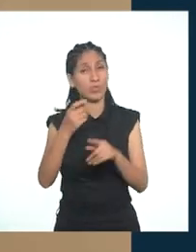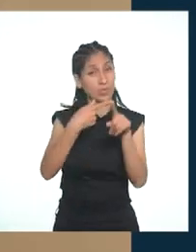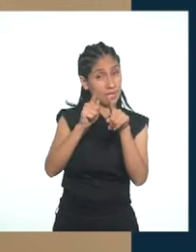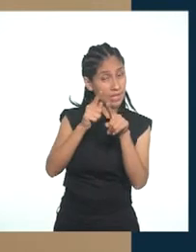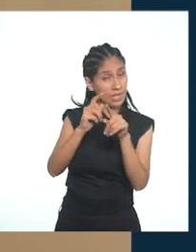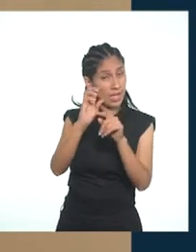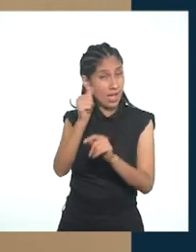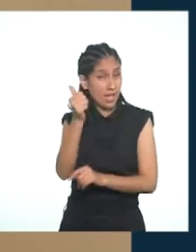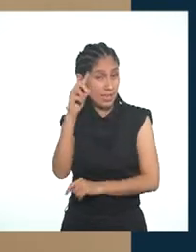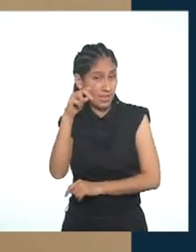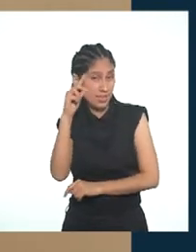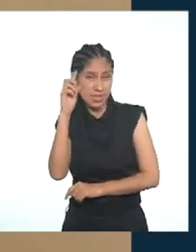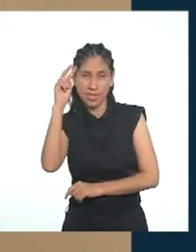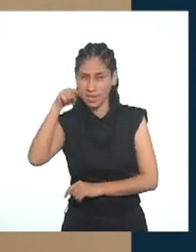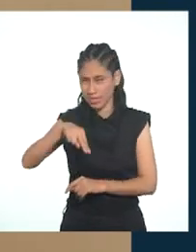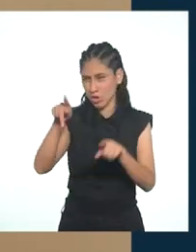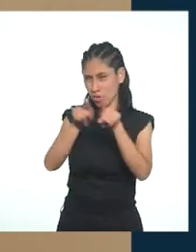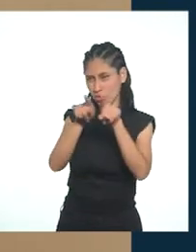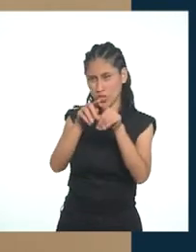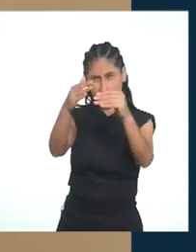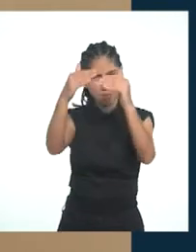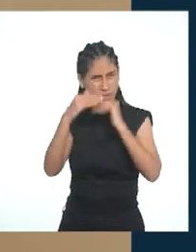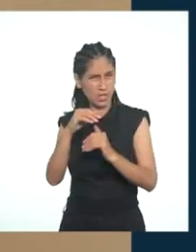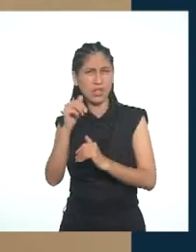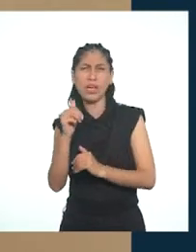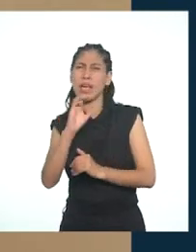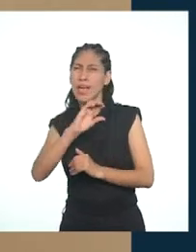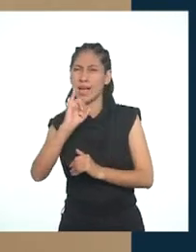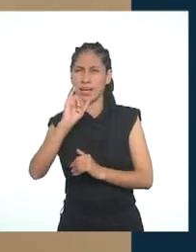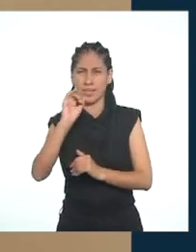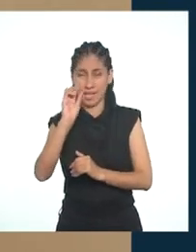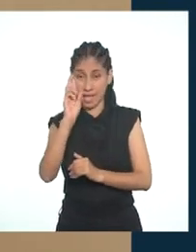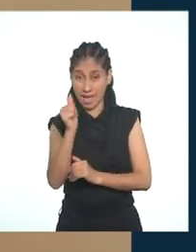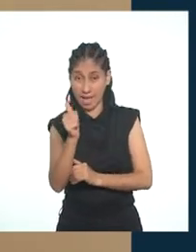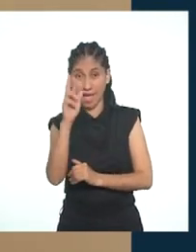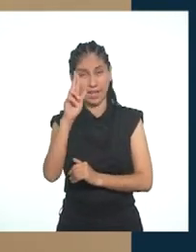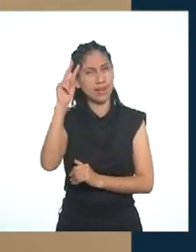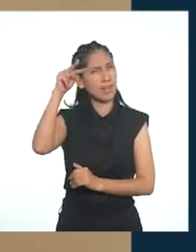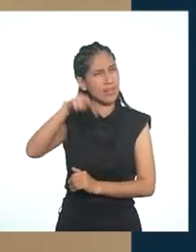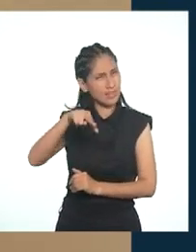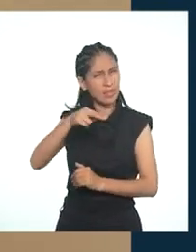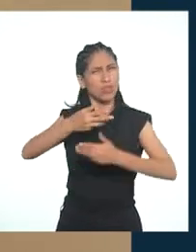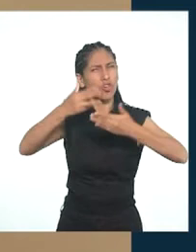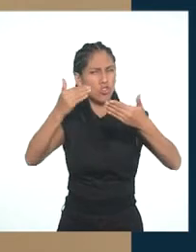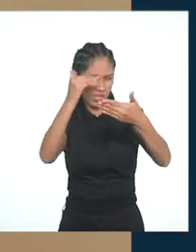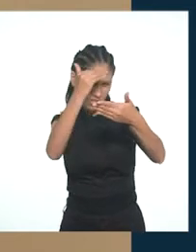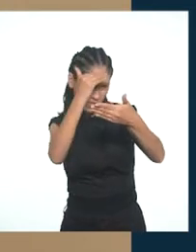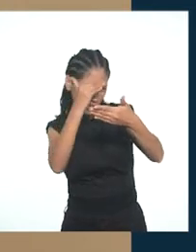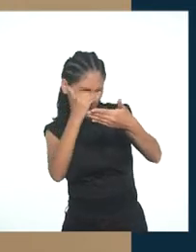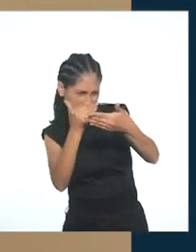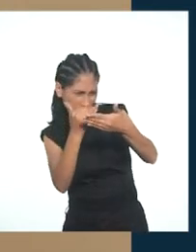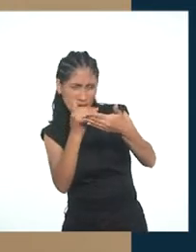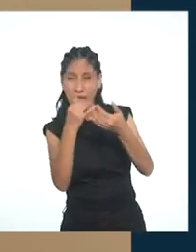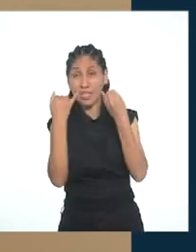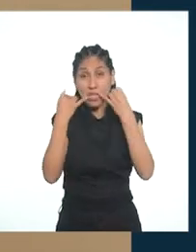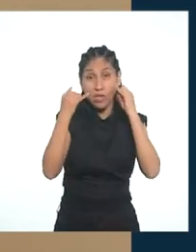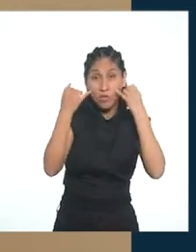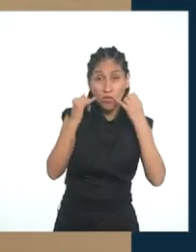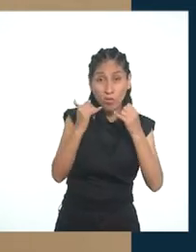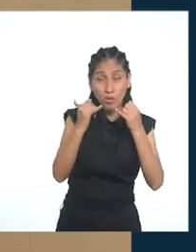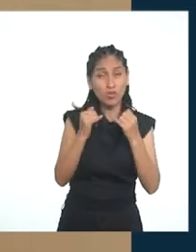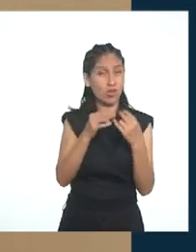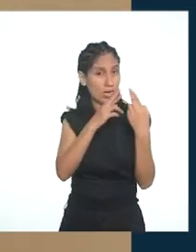desoxirribonucleico, ADN o ácido ribonucleico, ARN, donde se almacena la